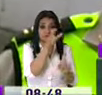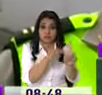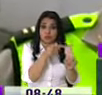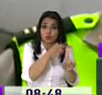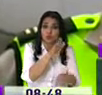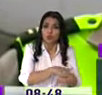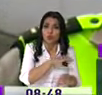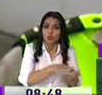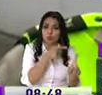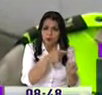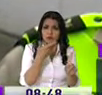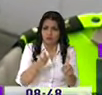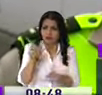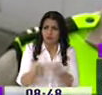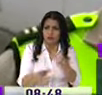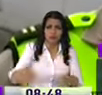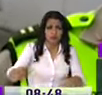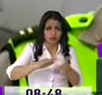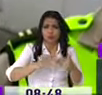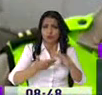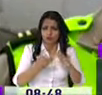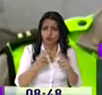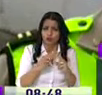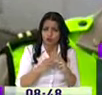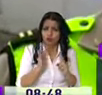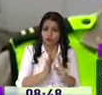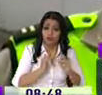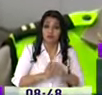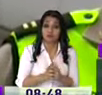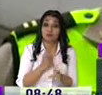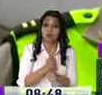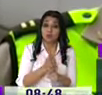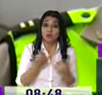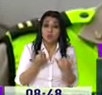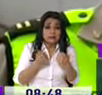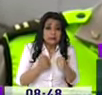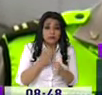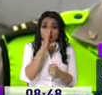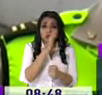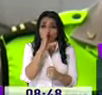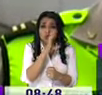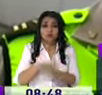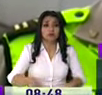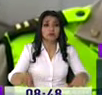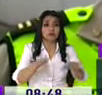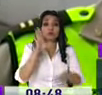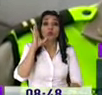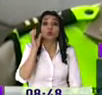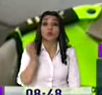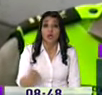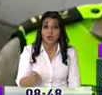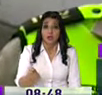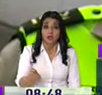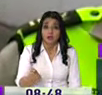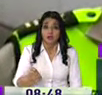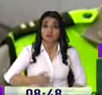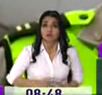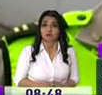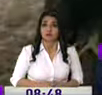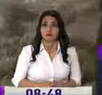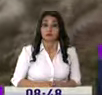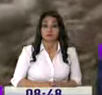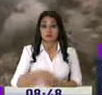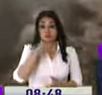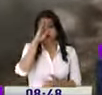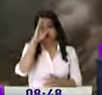había cometido este hecho delictivo. Es así que nosotros estamos tratando de ubicar a este individuo en la ciudad de Cuenca, conjuntamente con las unidades de inteligencia.